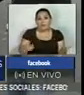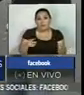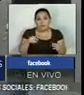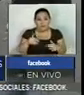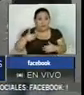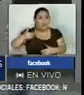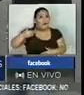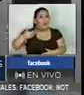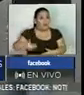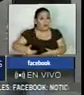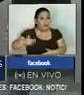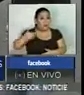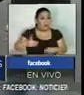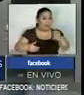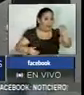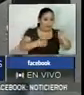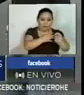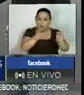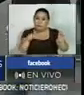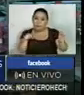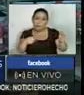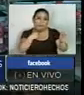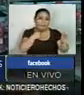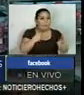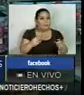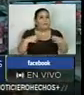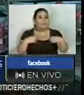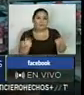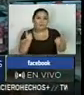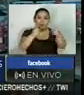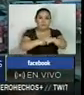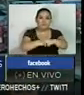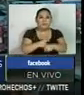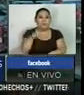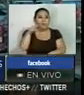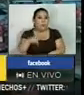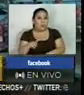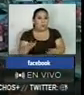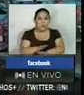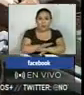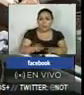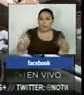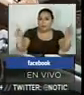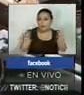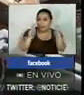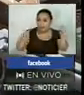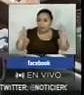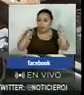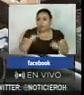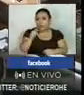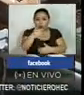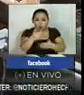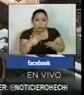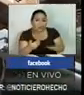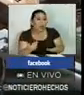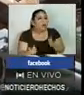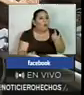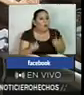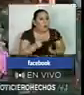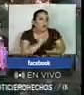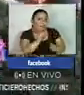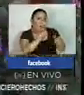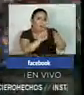todo el año, todo el día de enero para acá, nos ha cambiado la vida a todos. Aunque en esta ocasión no existen celebraciones, uno de los regalos sería no